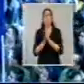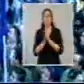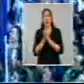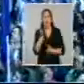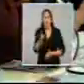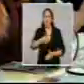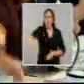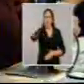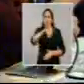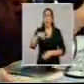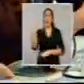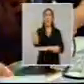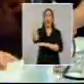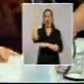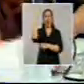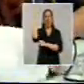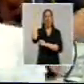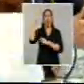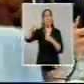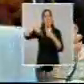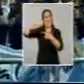vamos, vamos.